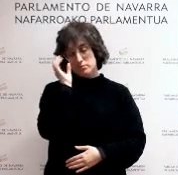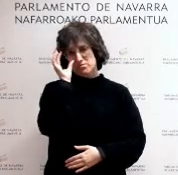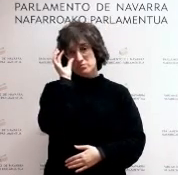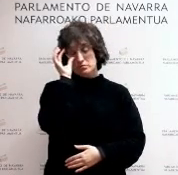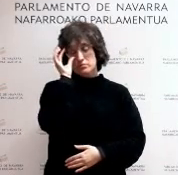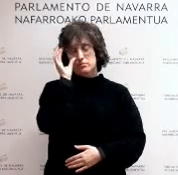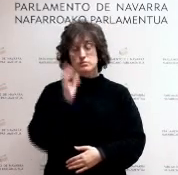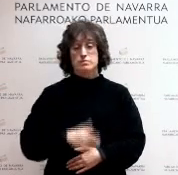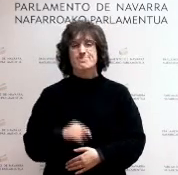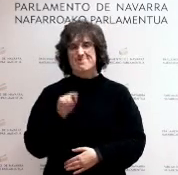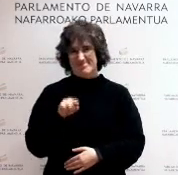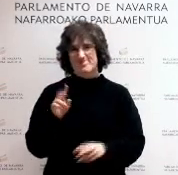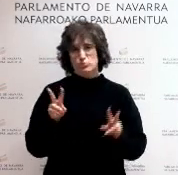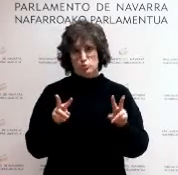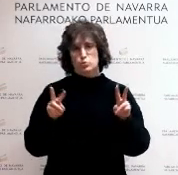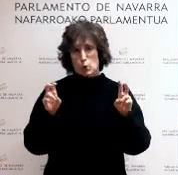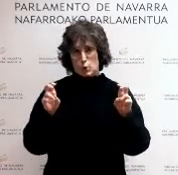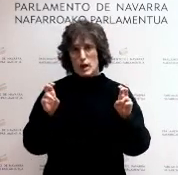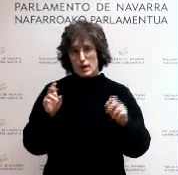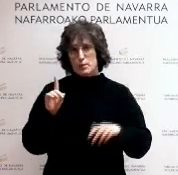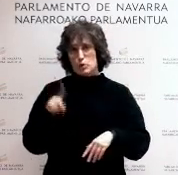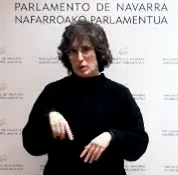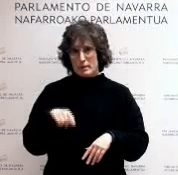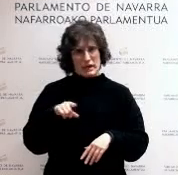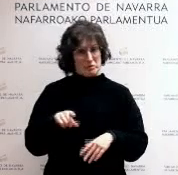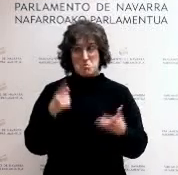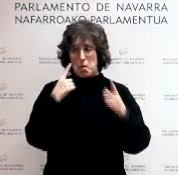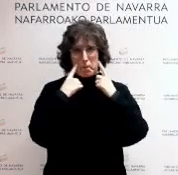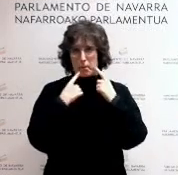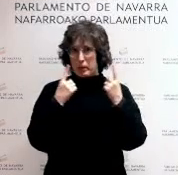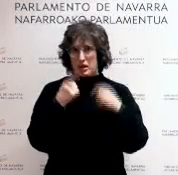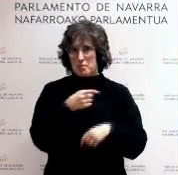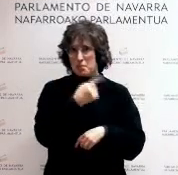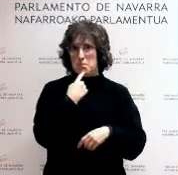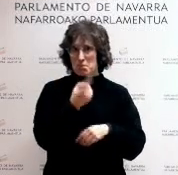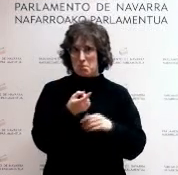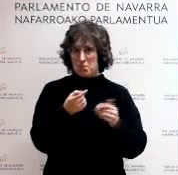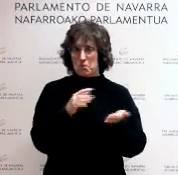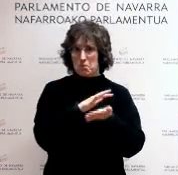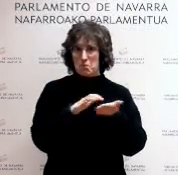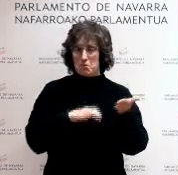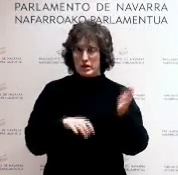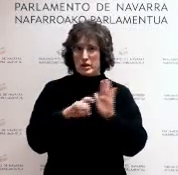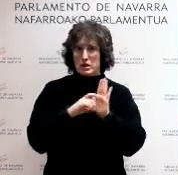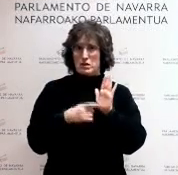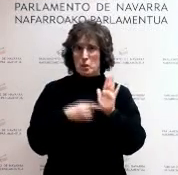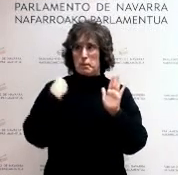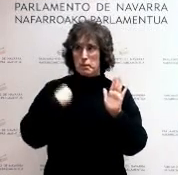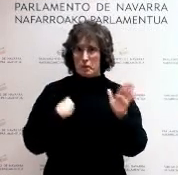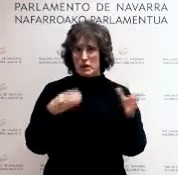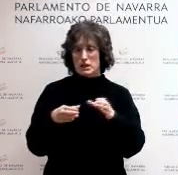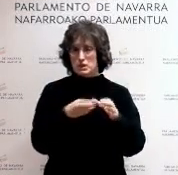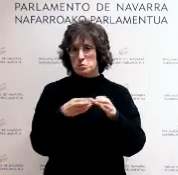Esto también es nuevo, esto también es inédito, que se reconozca en un texto legal que los mismos grupos que